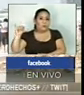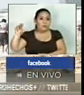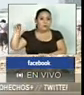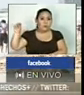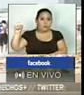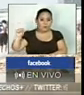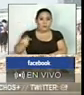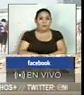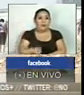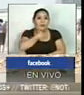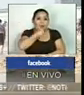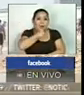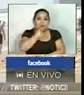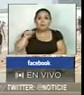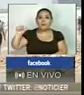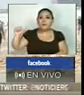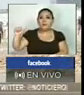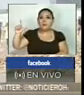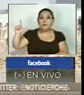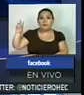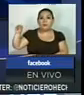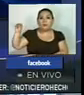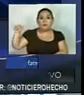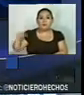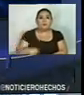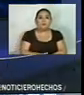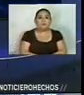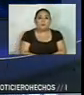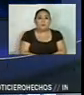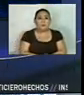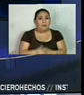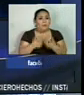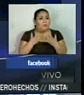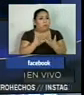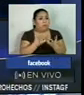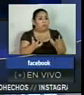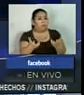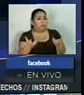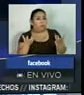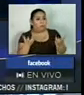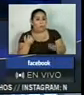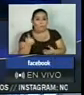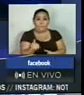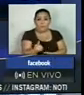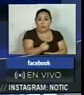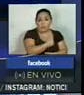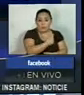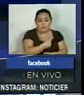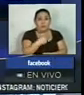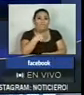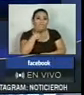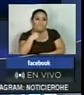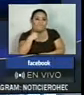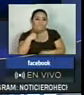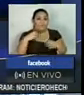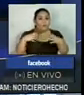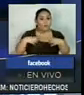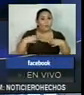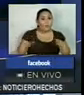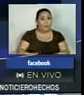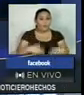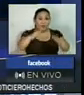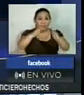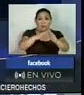Ann-Marie García Associated Press Millones de vidas hechas aún más difíciles por las medidas de